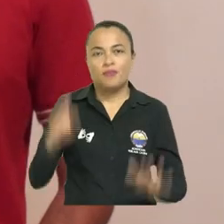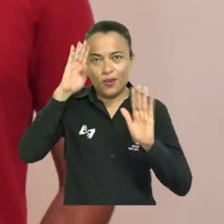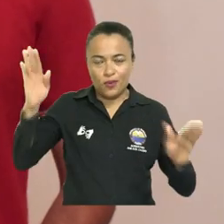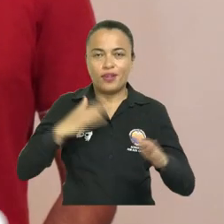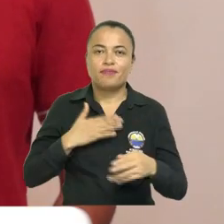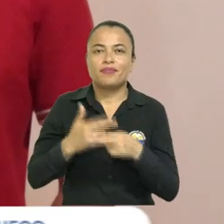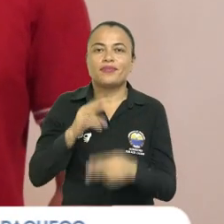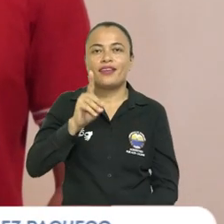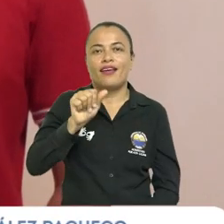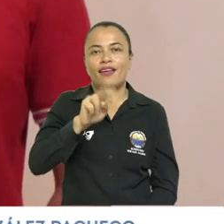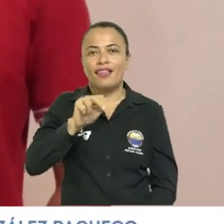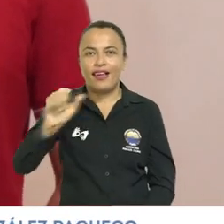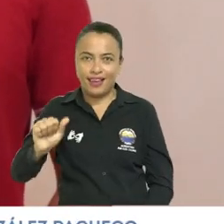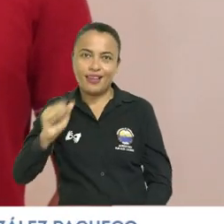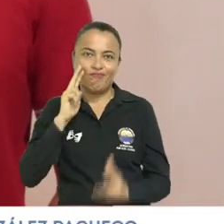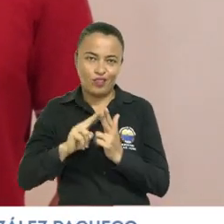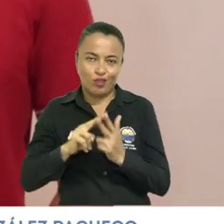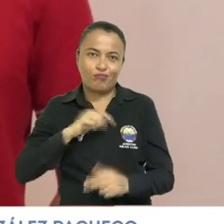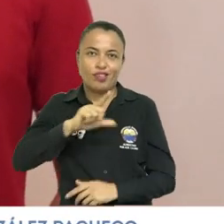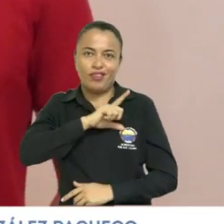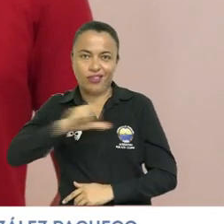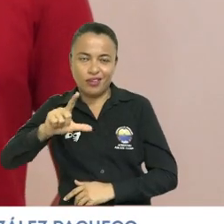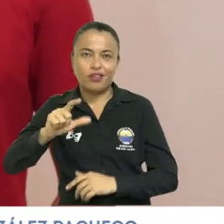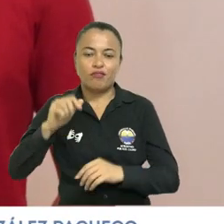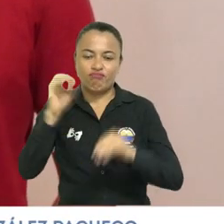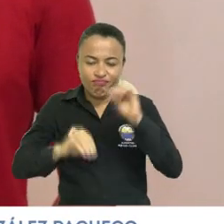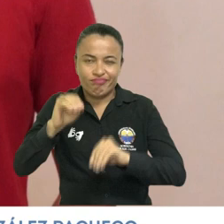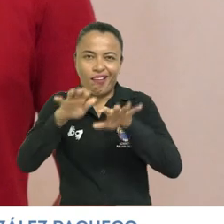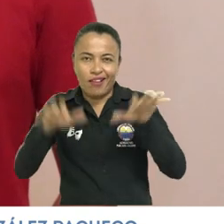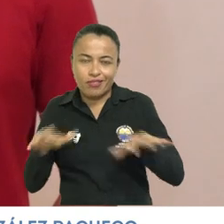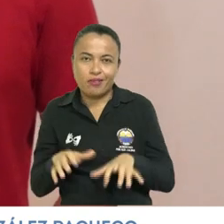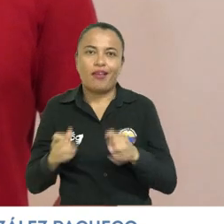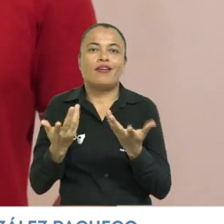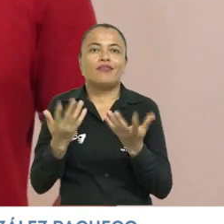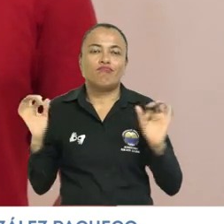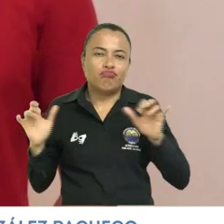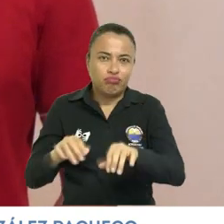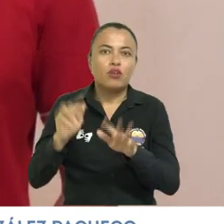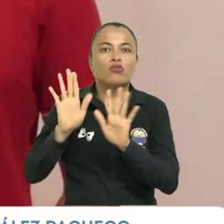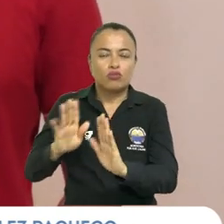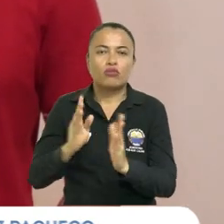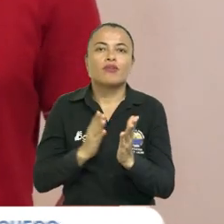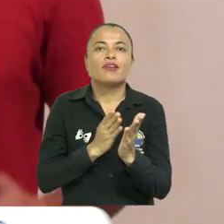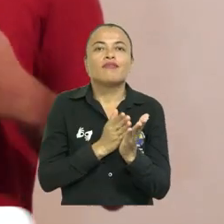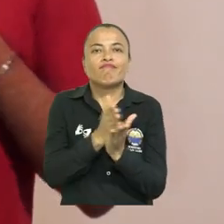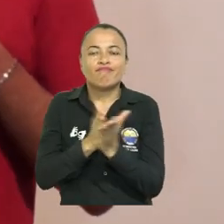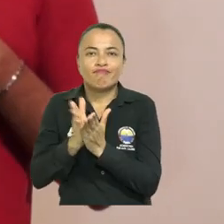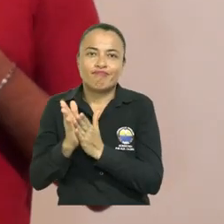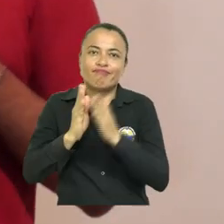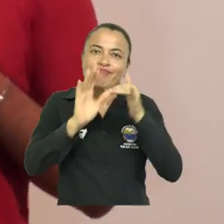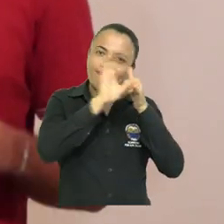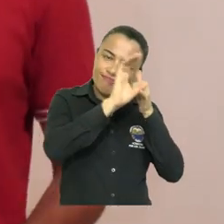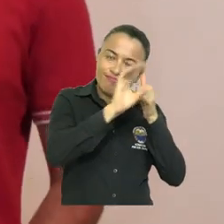Hola, soy Dana Lozano y de seguro me conoces como líder en el desarrollo de diferentes actividades y eventos dentro del programa de Ingeniería de Sistemas. Yo